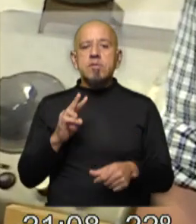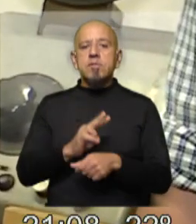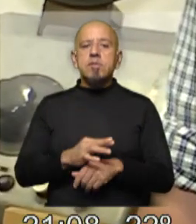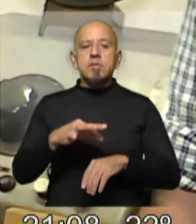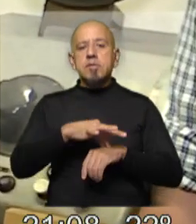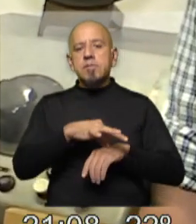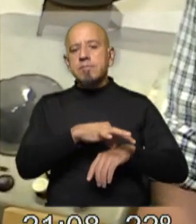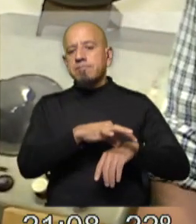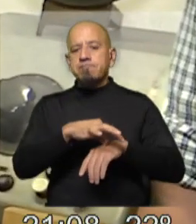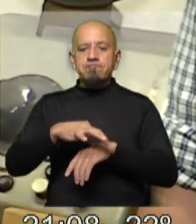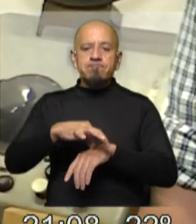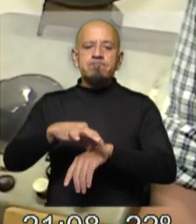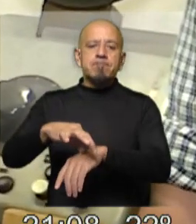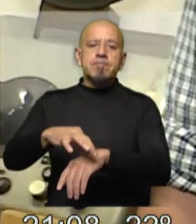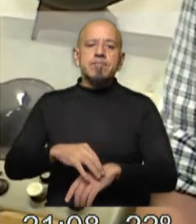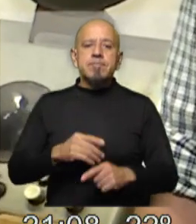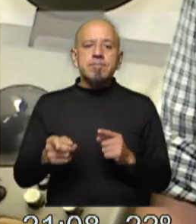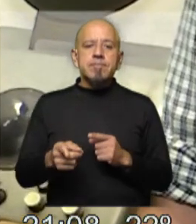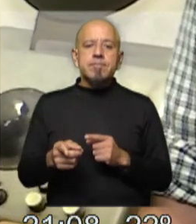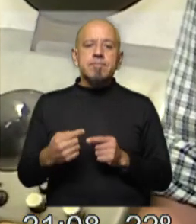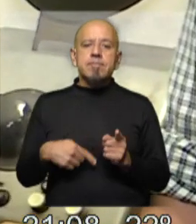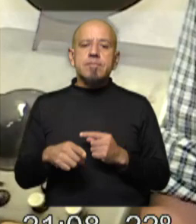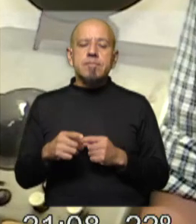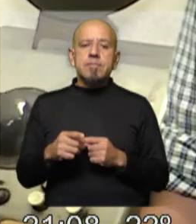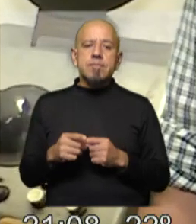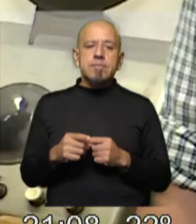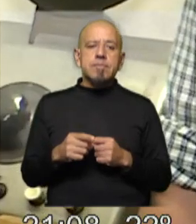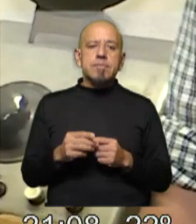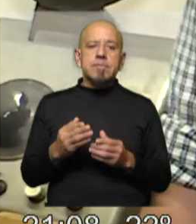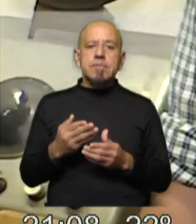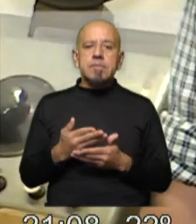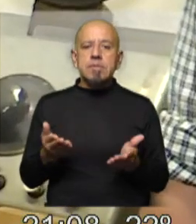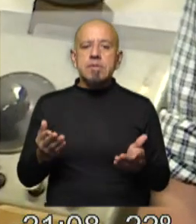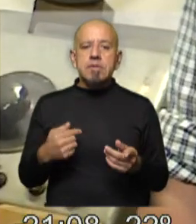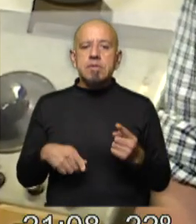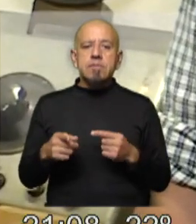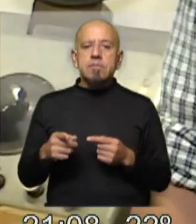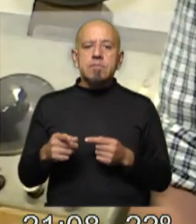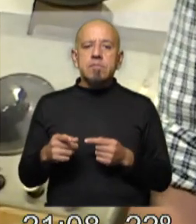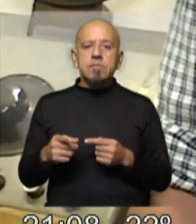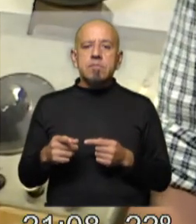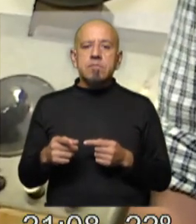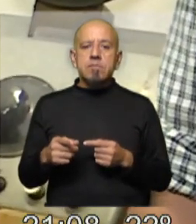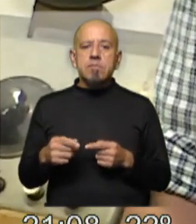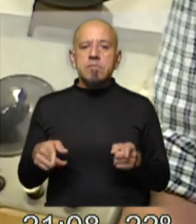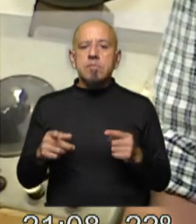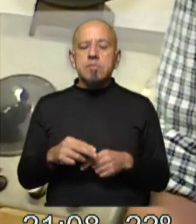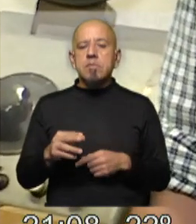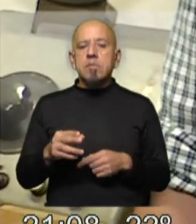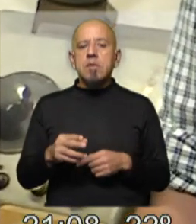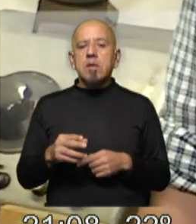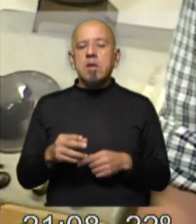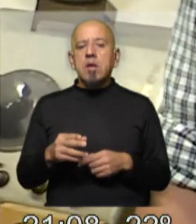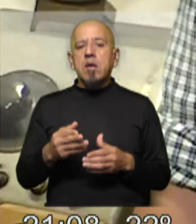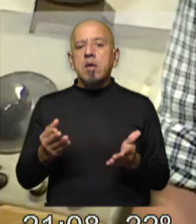vamos a recorrer varios sitios de acá adentro de este lugar emblemático ubicado acá en el centro, en Río Branco, un lugar